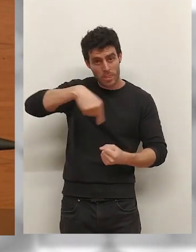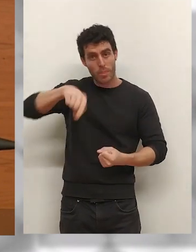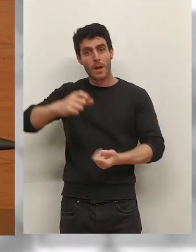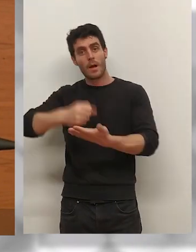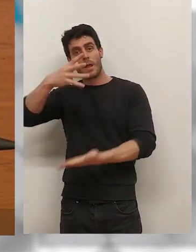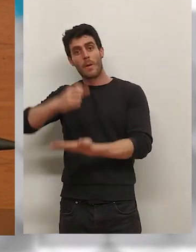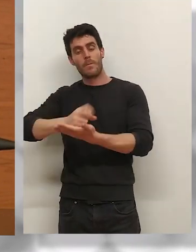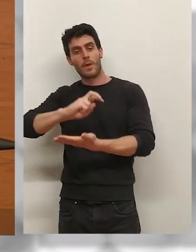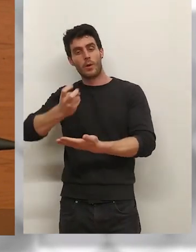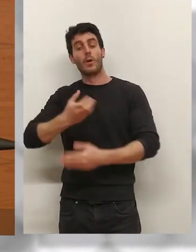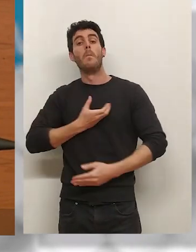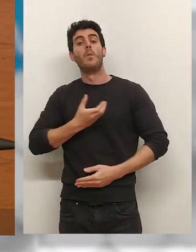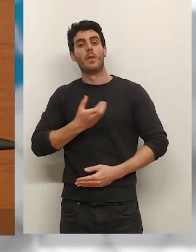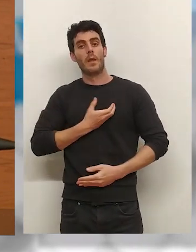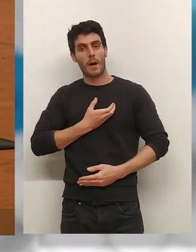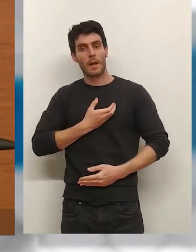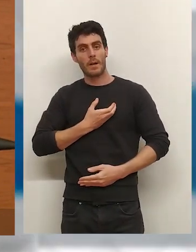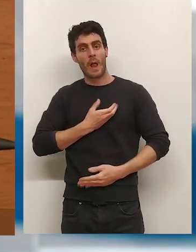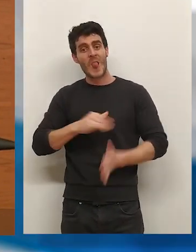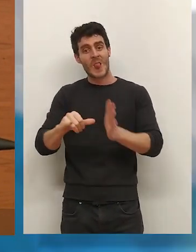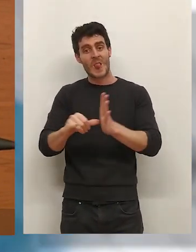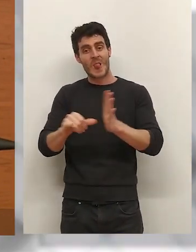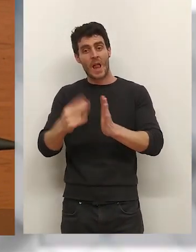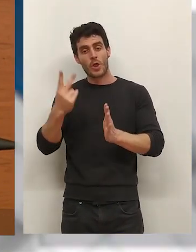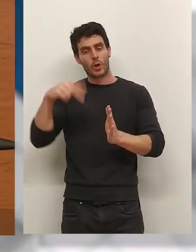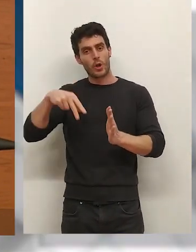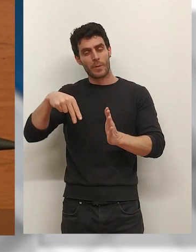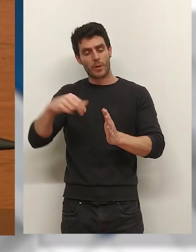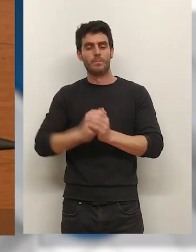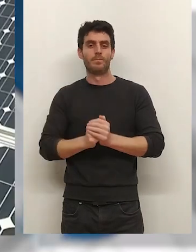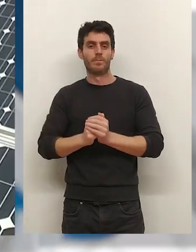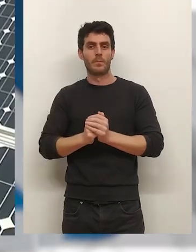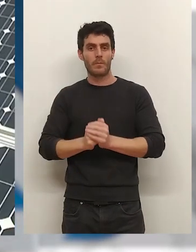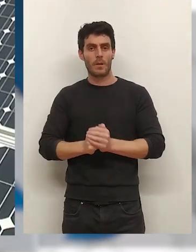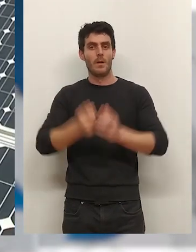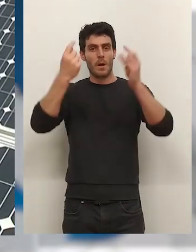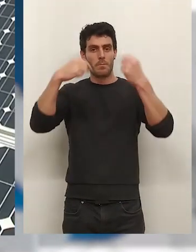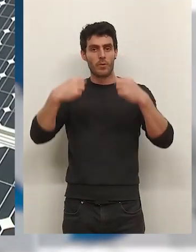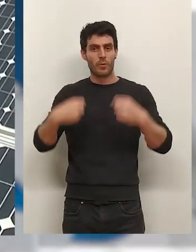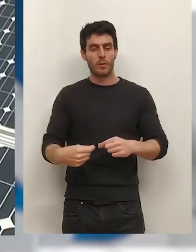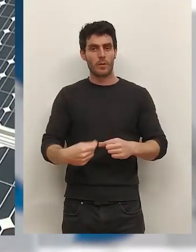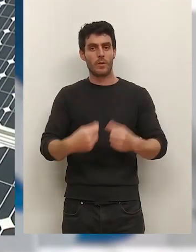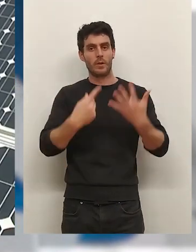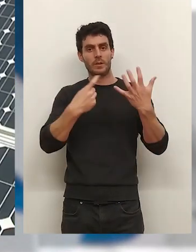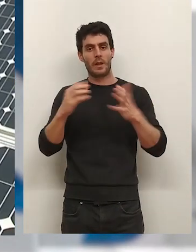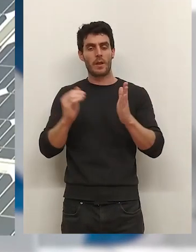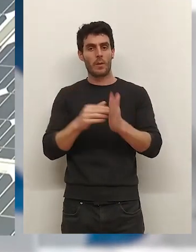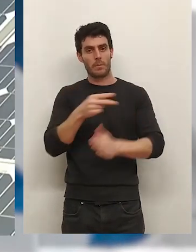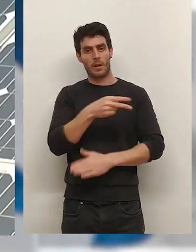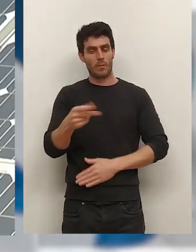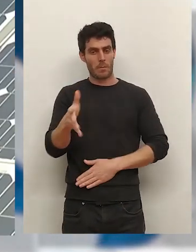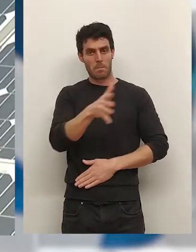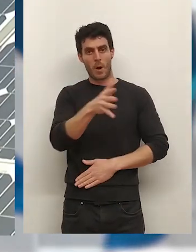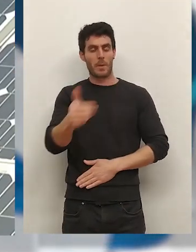otros edificios municipales que se encuentren en un radio máximo de 2 kilómetros. Con un presupuesto estimado de más de